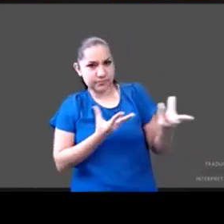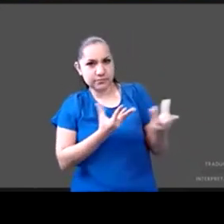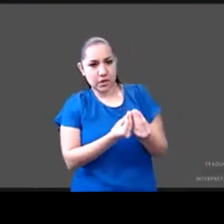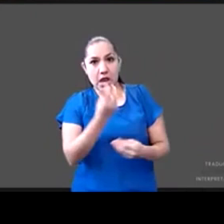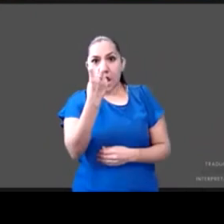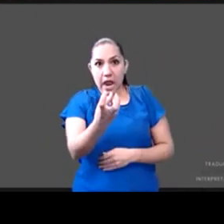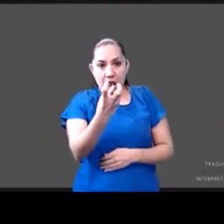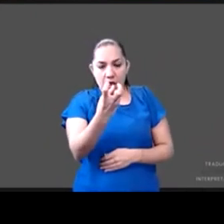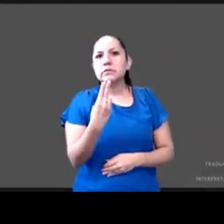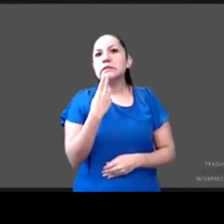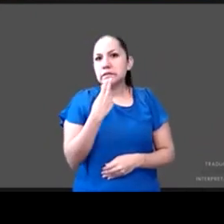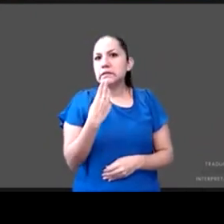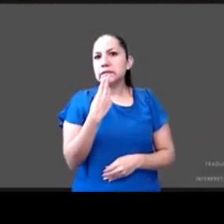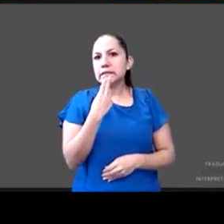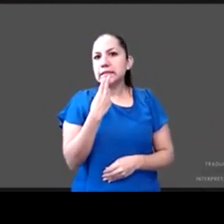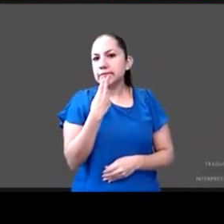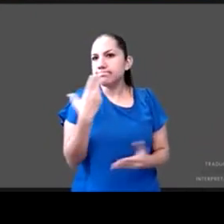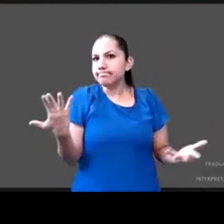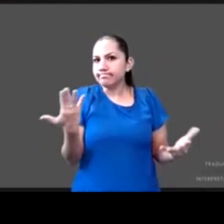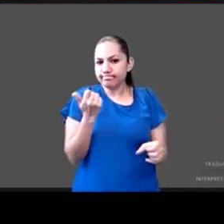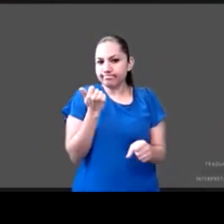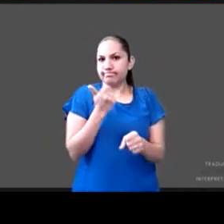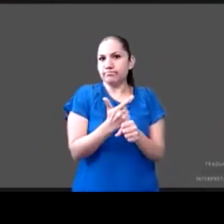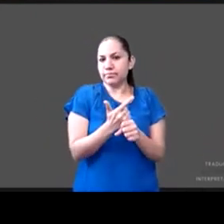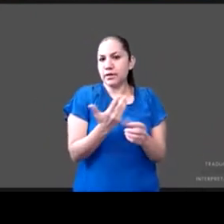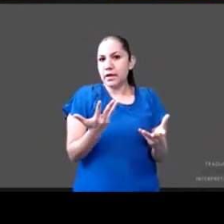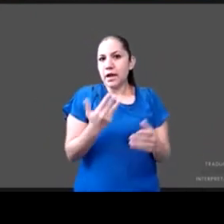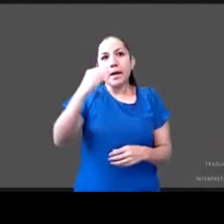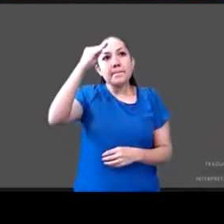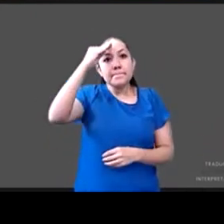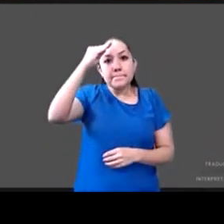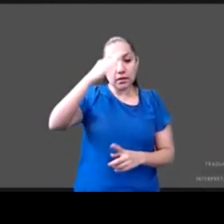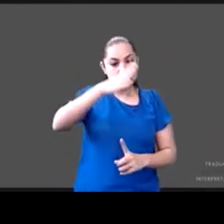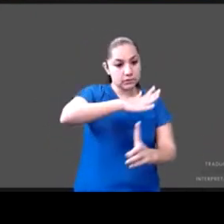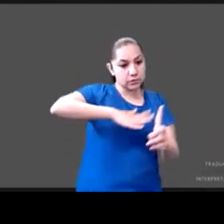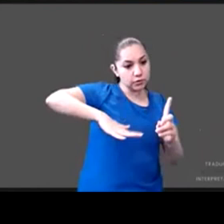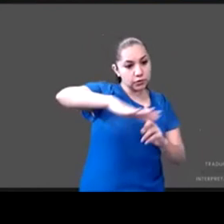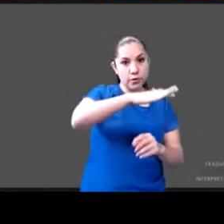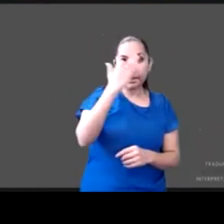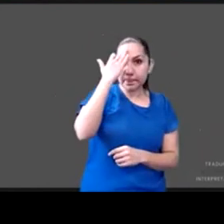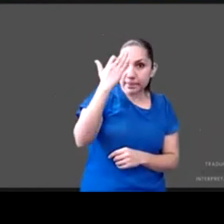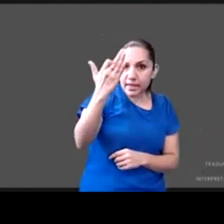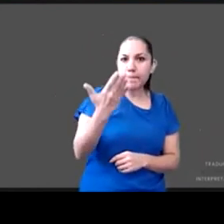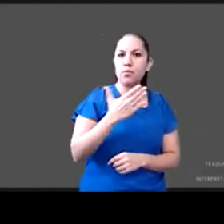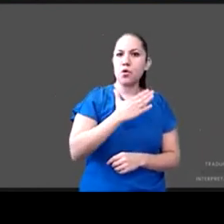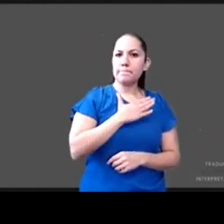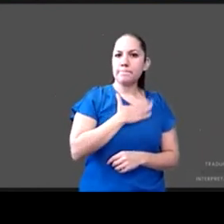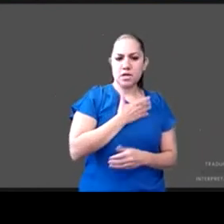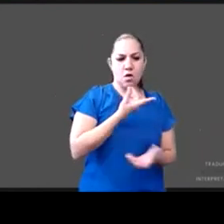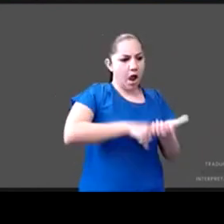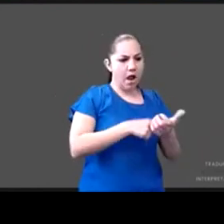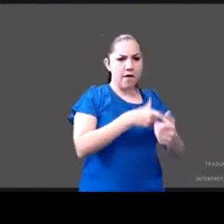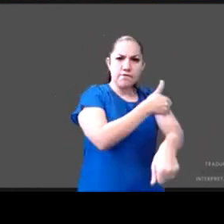que no solo es dentro de nuestras categorías sociales, la categoría de Luis, de rector, de Aranza, de